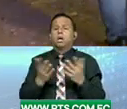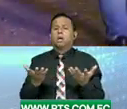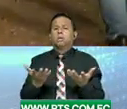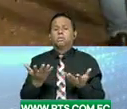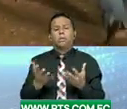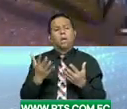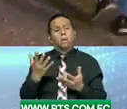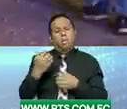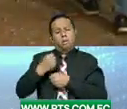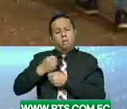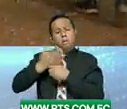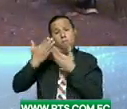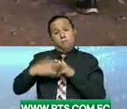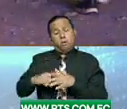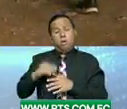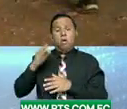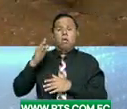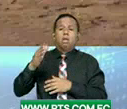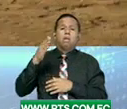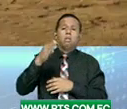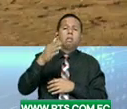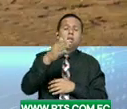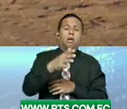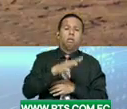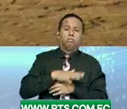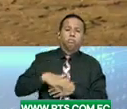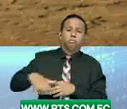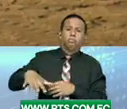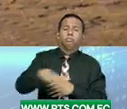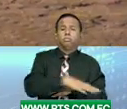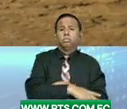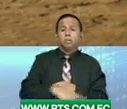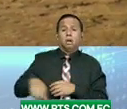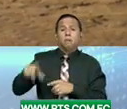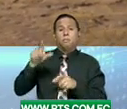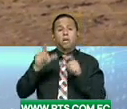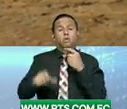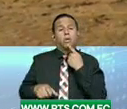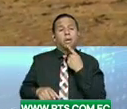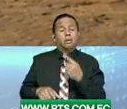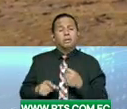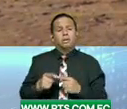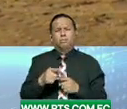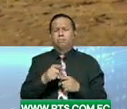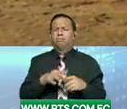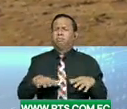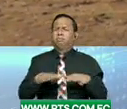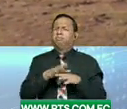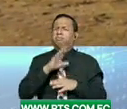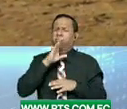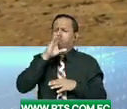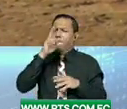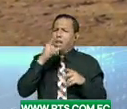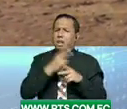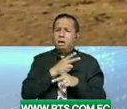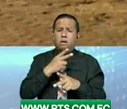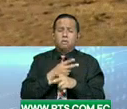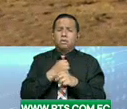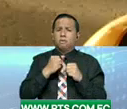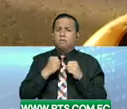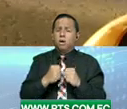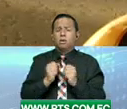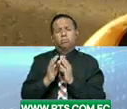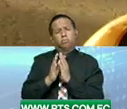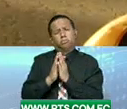salir de sus trabajos. Entonces ellos mencionan de que se ha convertido en una zona muy peligrosa y por eso piden mayor